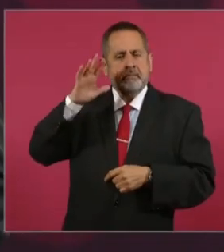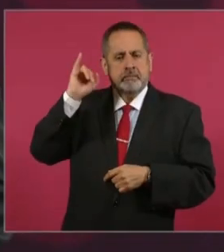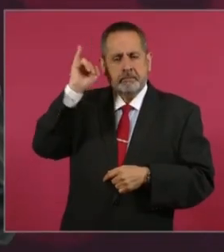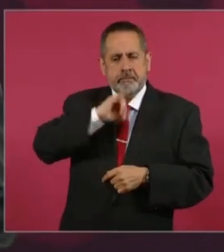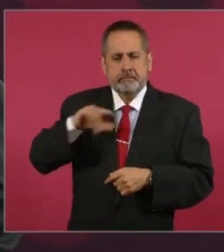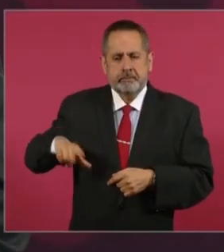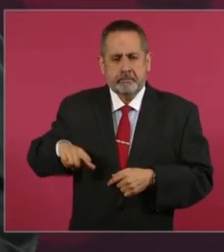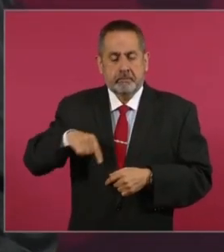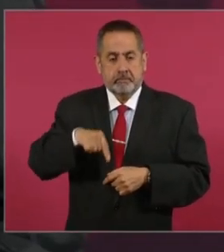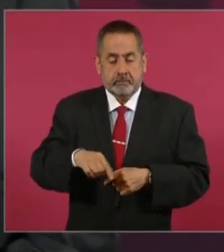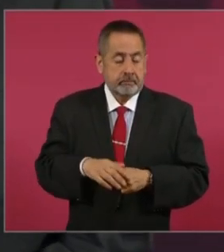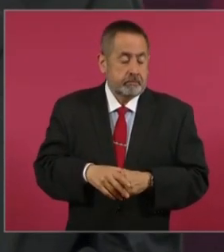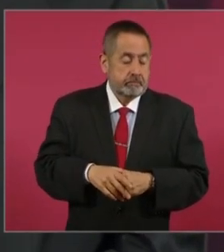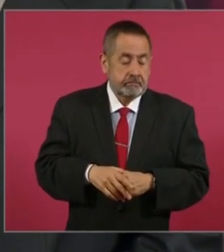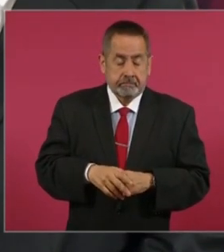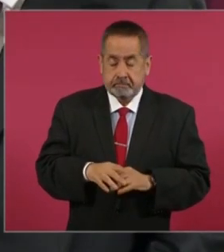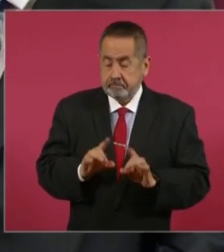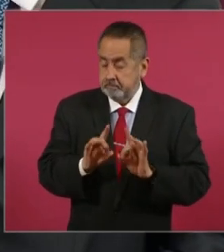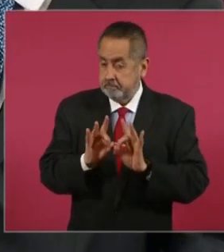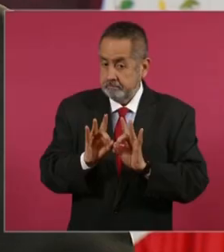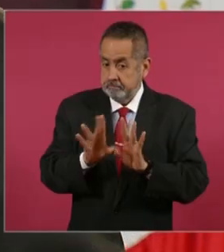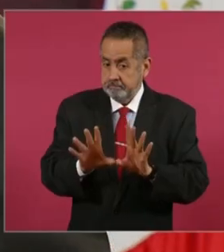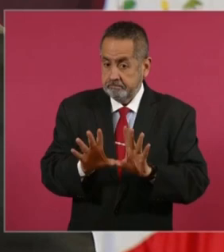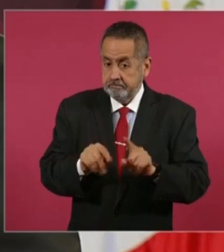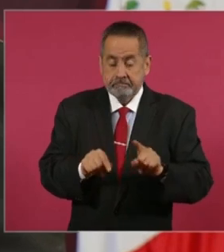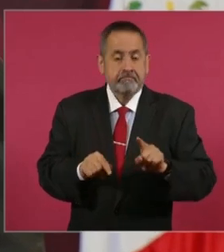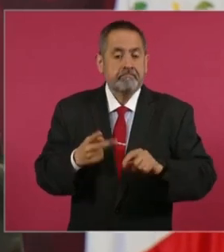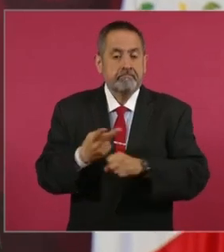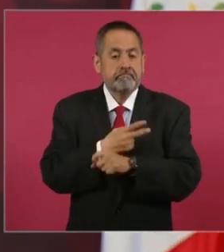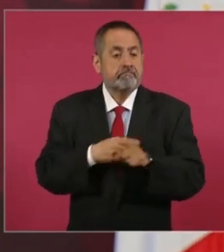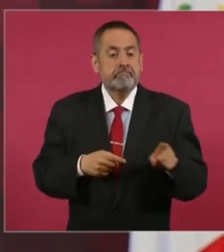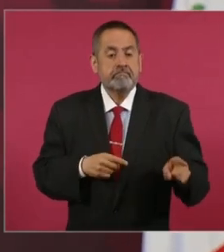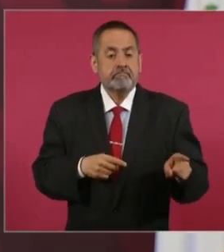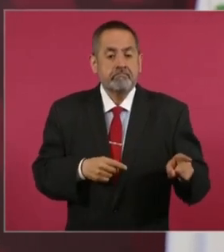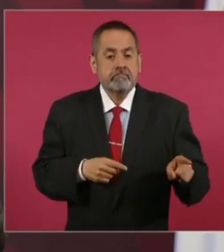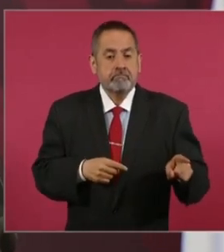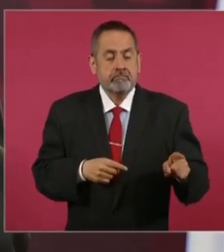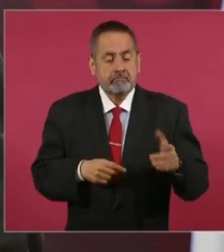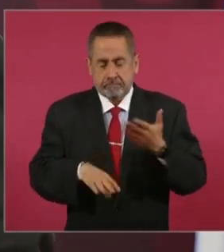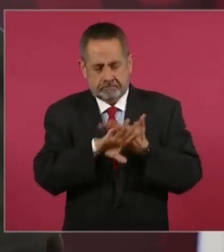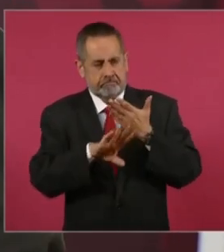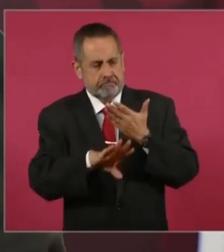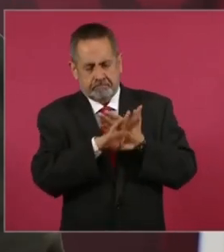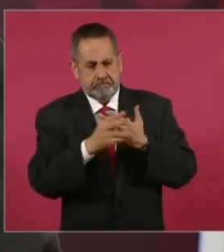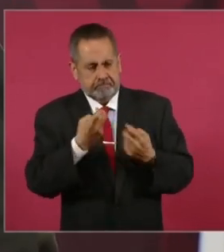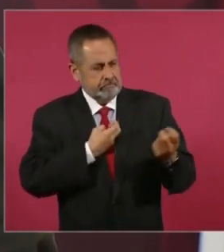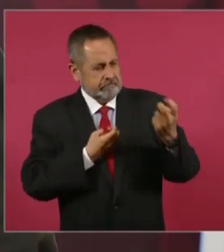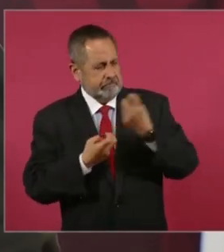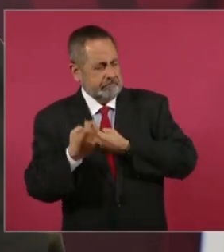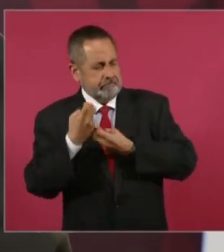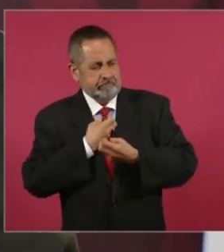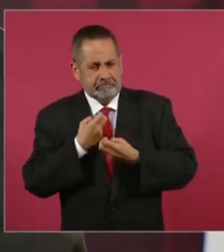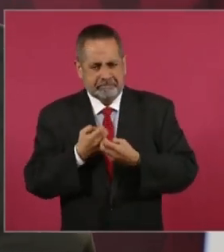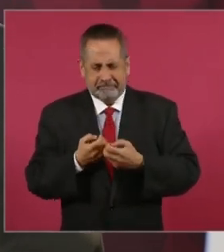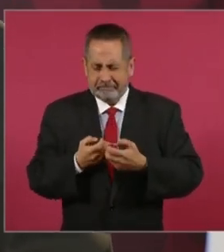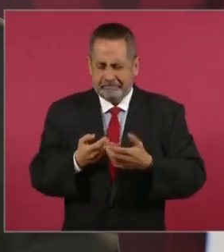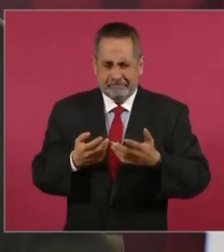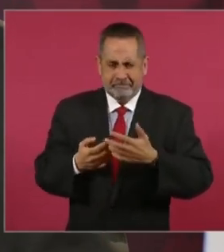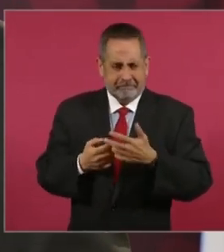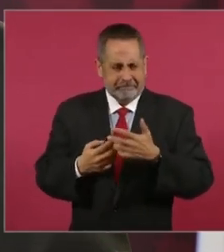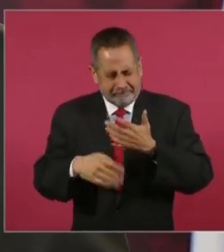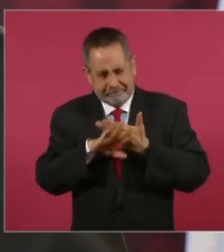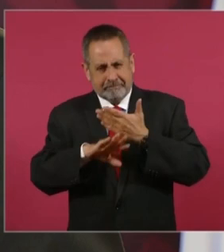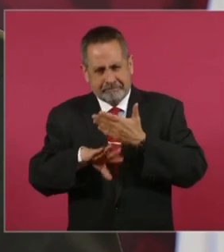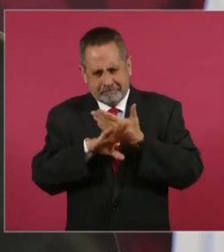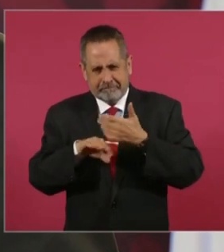cuando de repente empiezan los ataques, uno